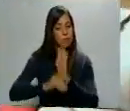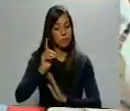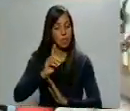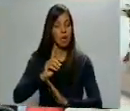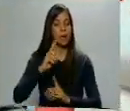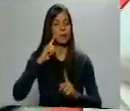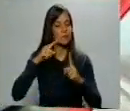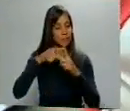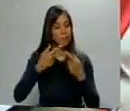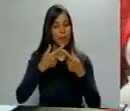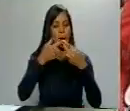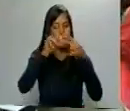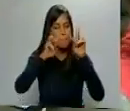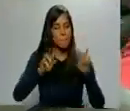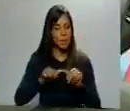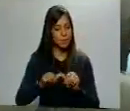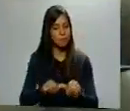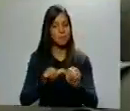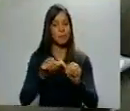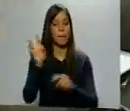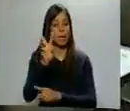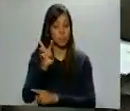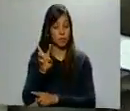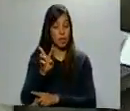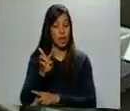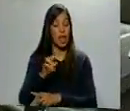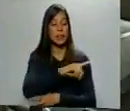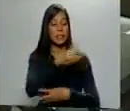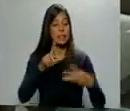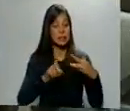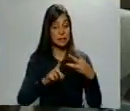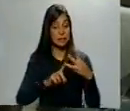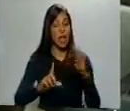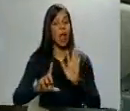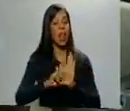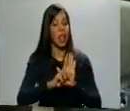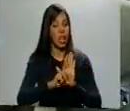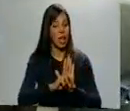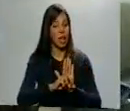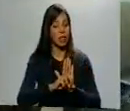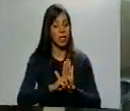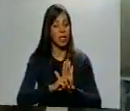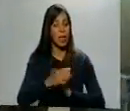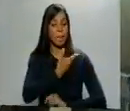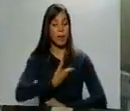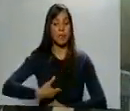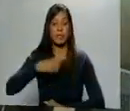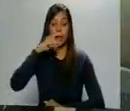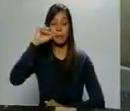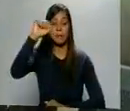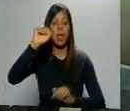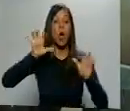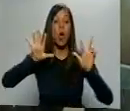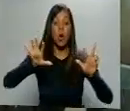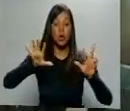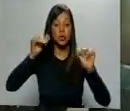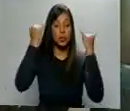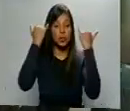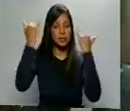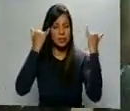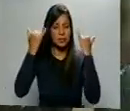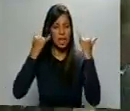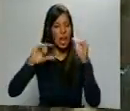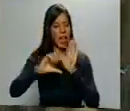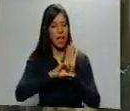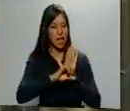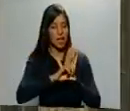la estabilidad de la República. Se trataría de la tercera ley de las 8 que nos ha planteado el Presidente que estaríamos